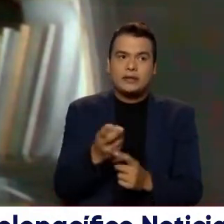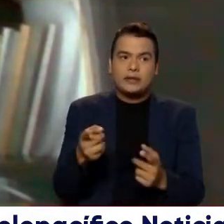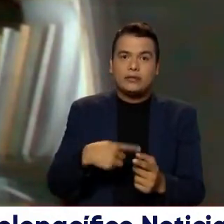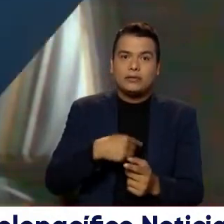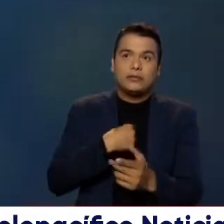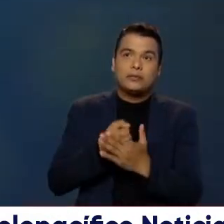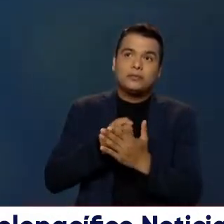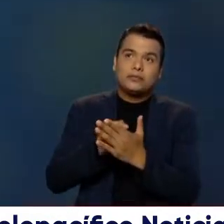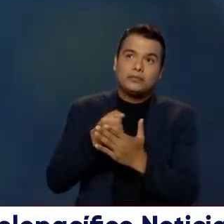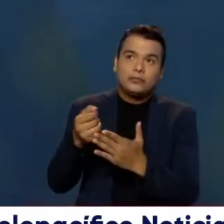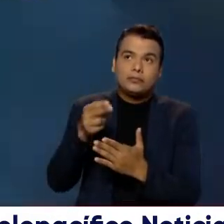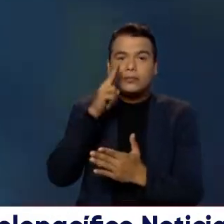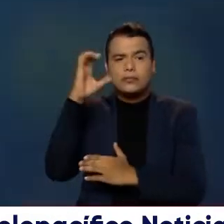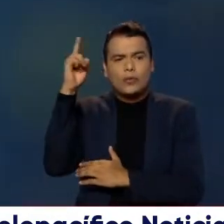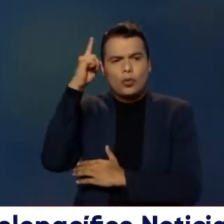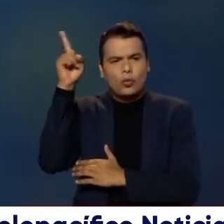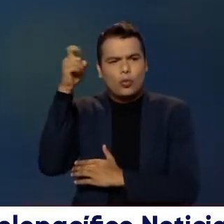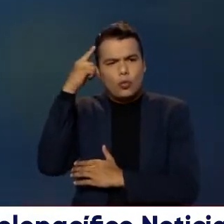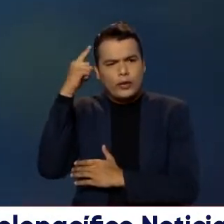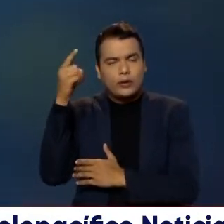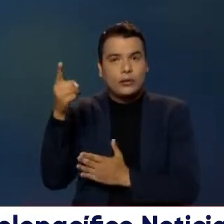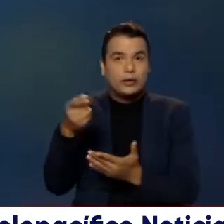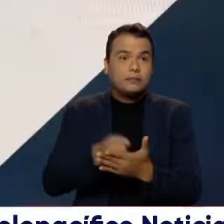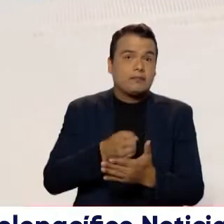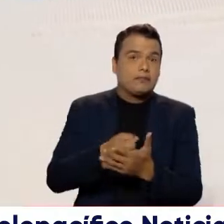Gobierno Nacional.